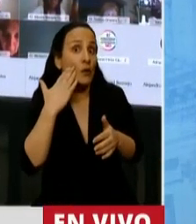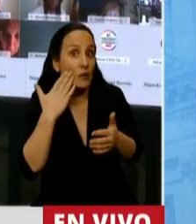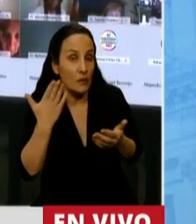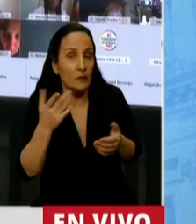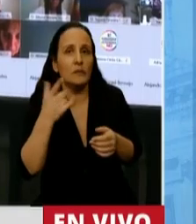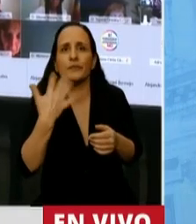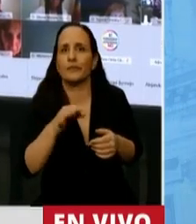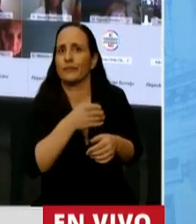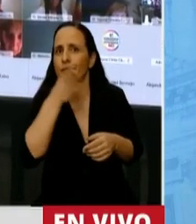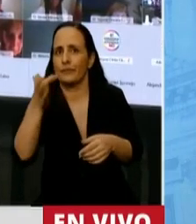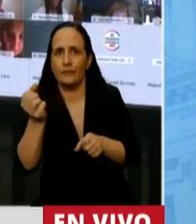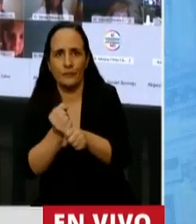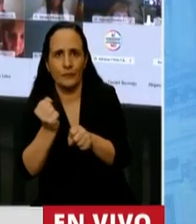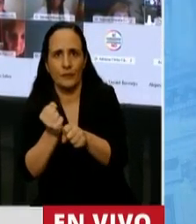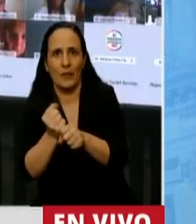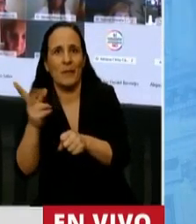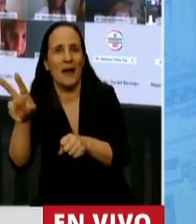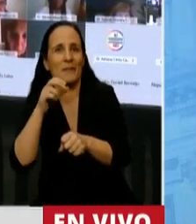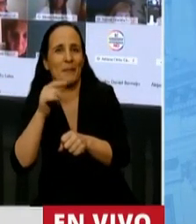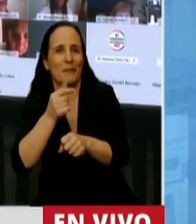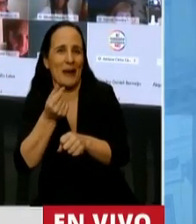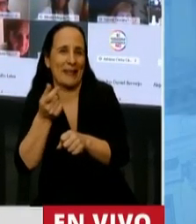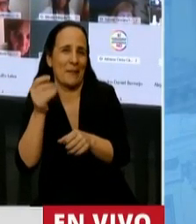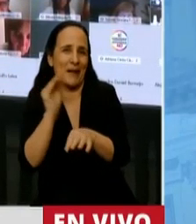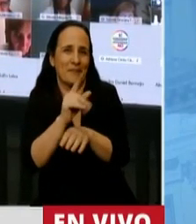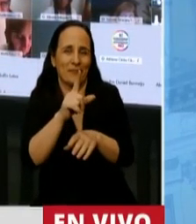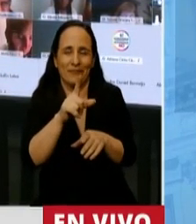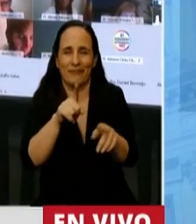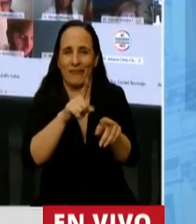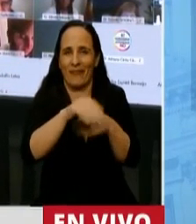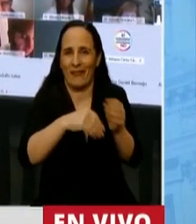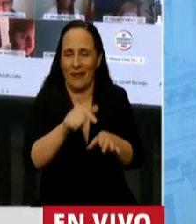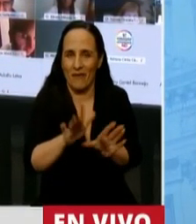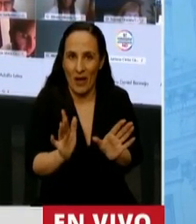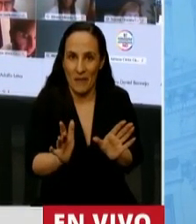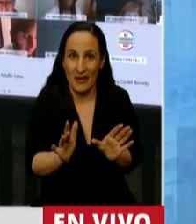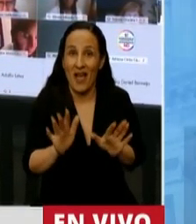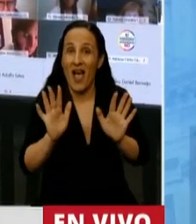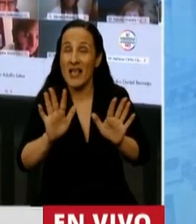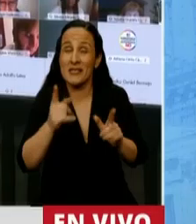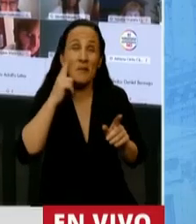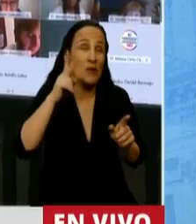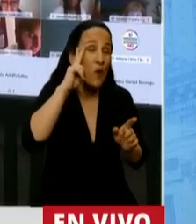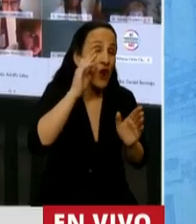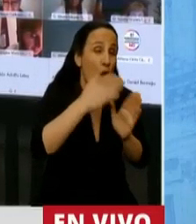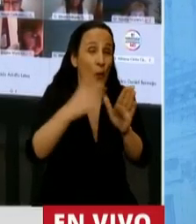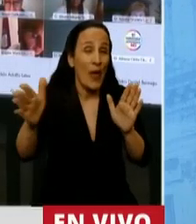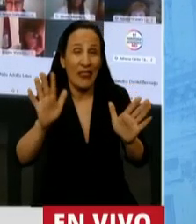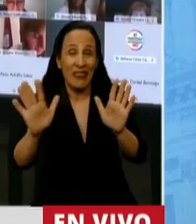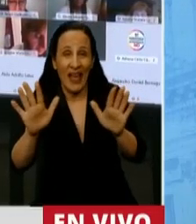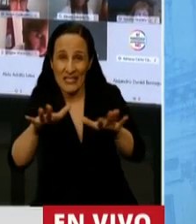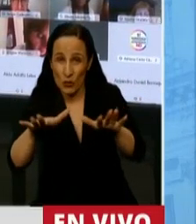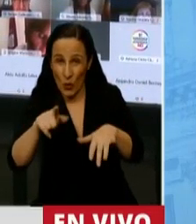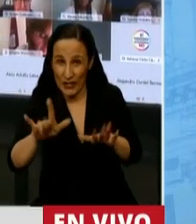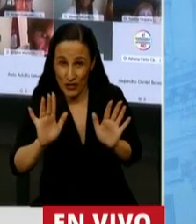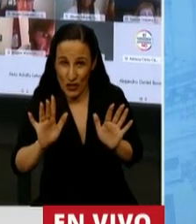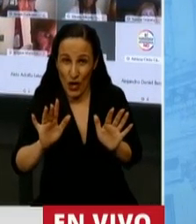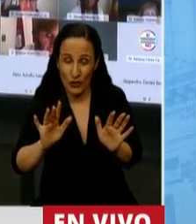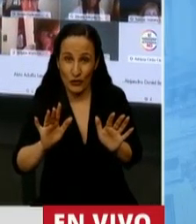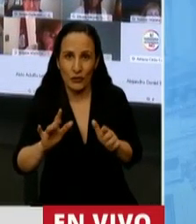tenían que ir a trabajar para ayudar a los padres. Esa era la realidad del productor tabacalero en la década del 90. Digo